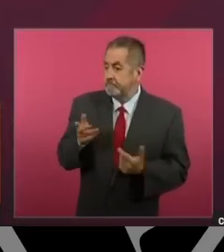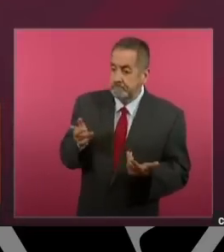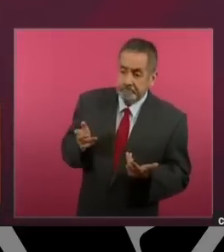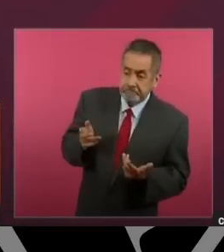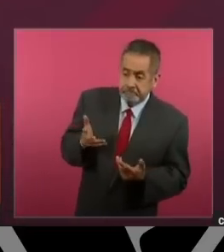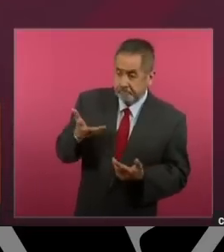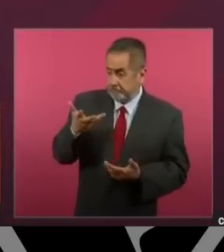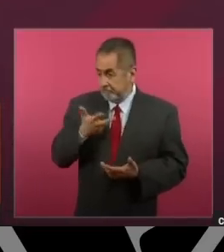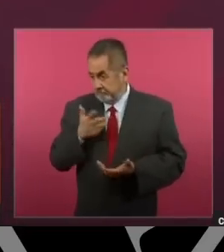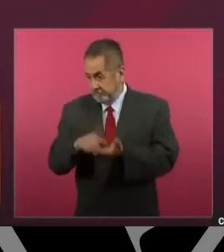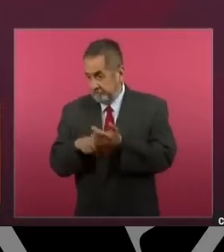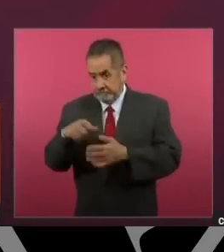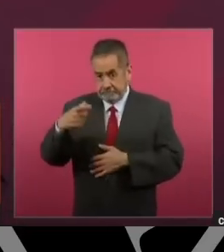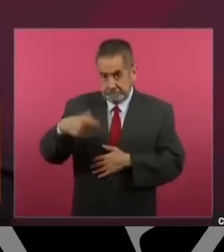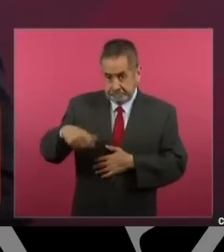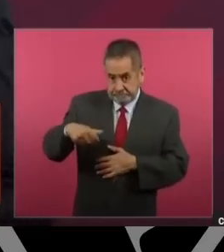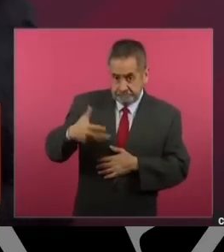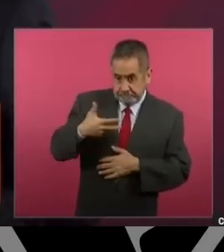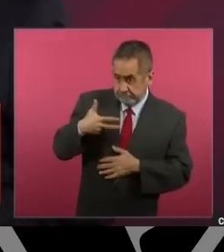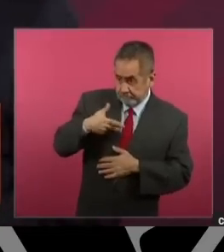los que